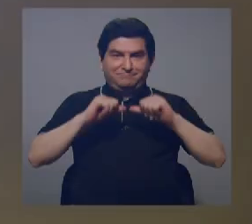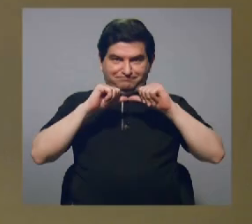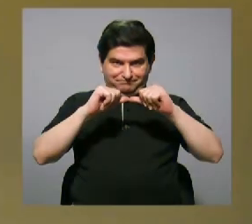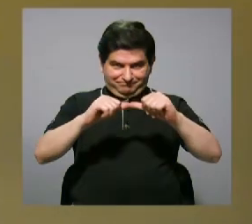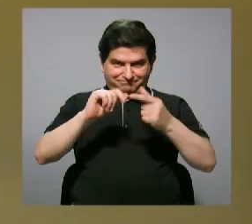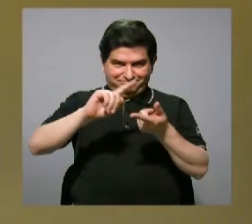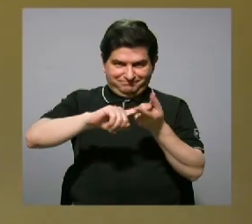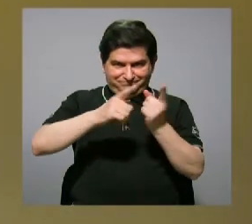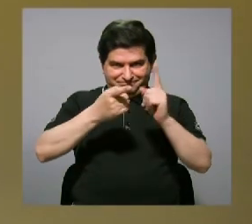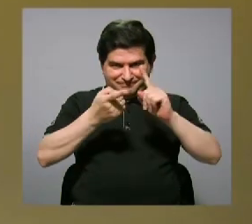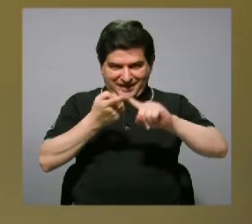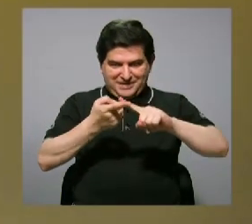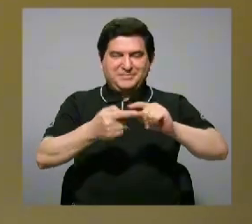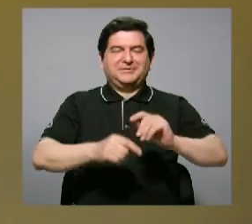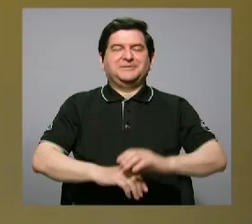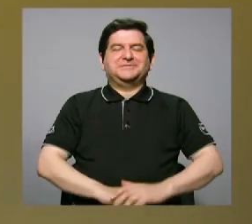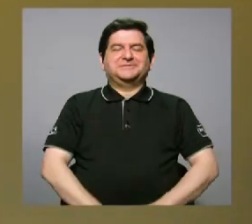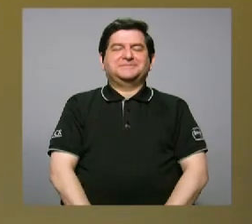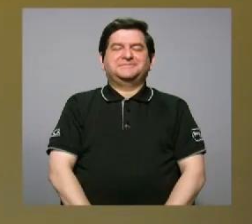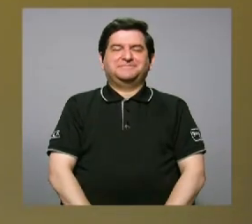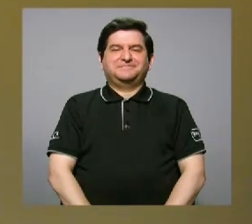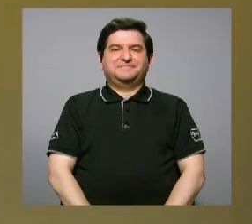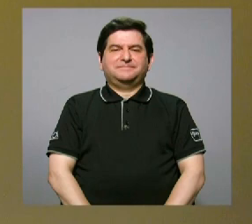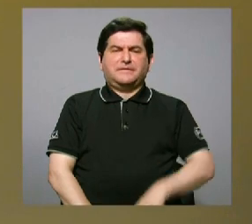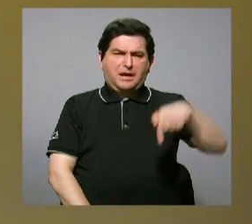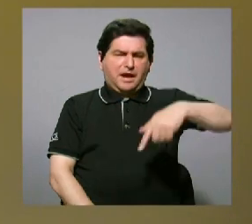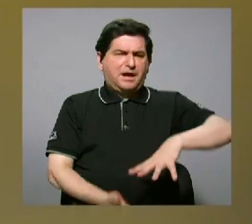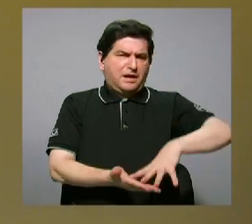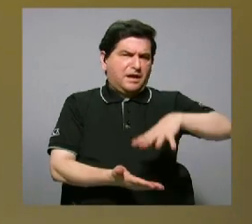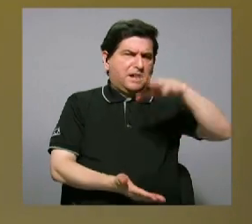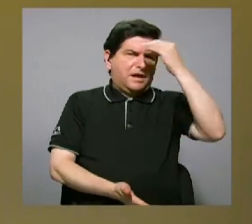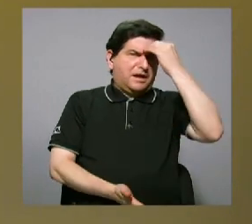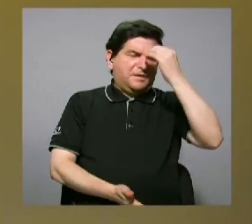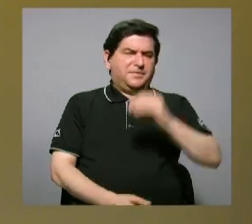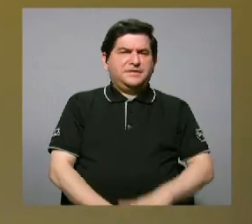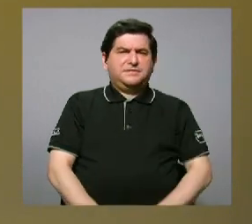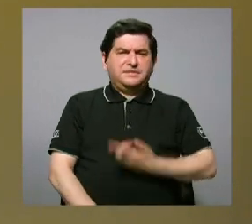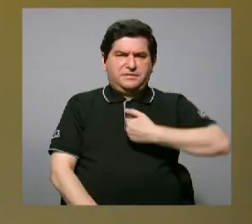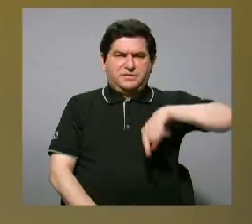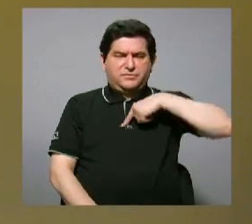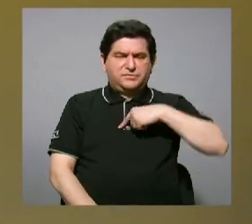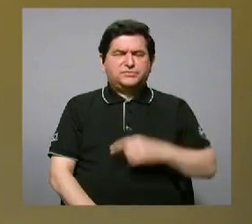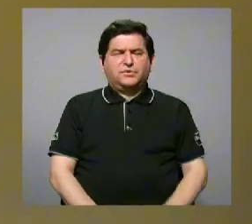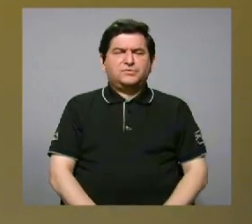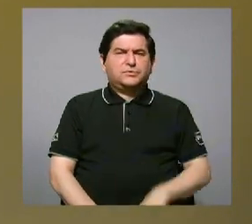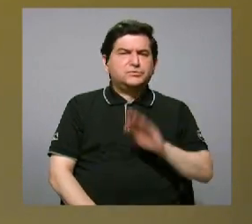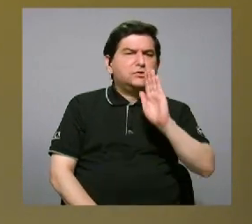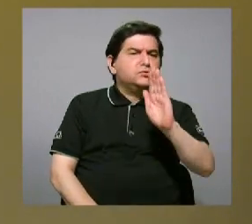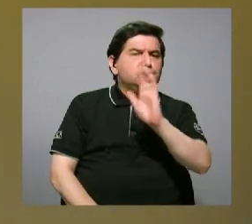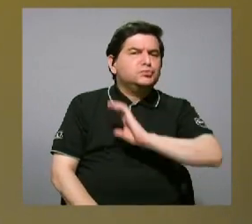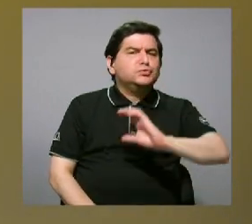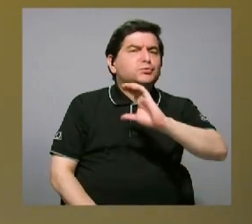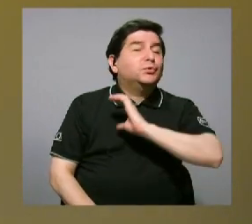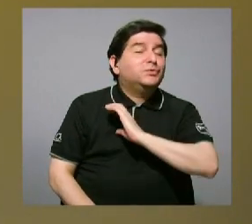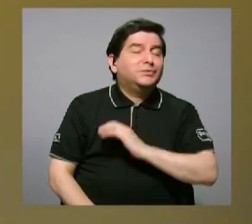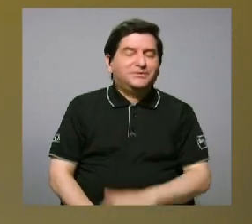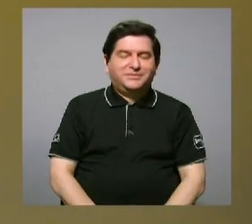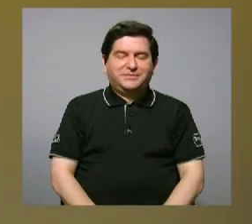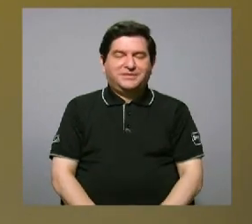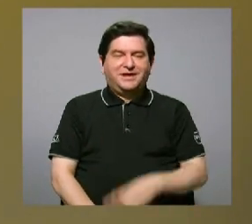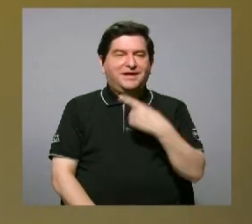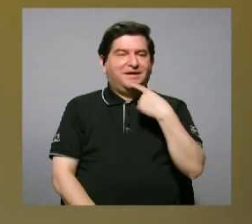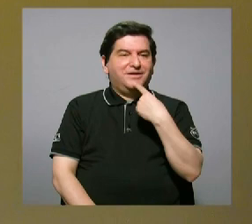Continuamos, amigas y amigos, aprendiendo de cómo se comportan ustedes, porque lo que don